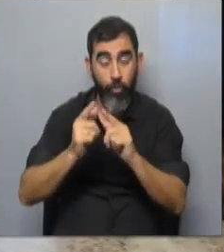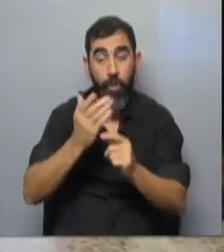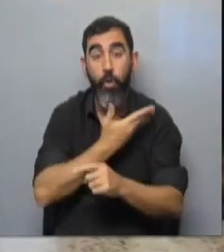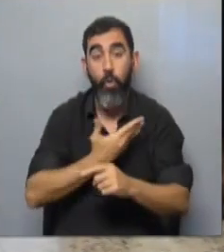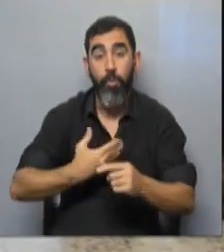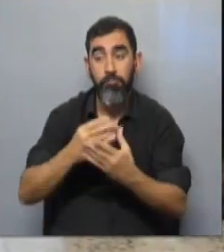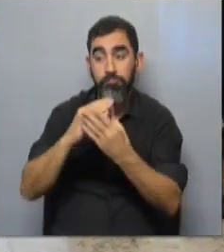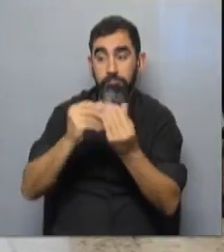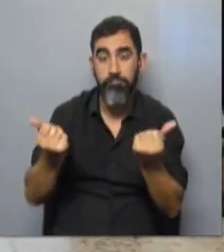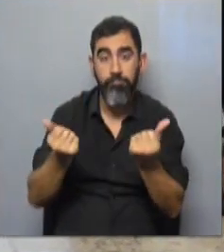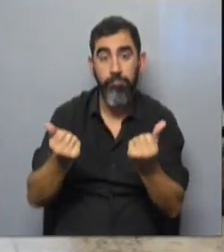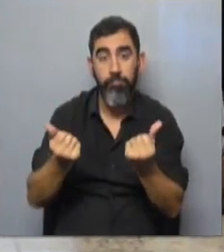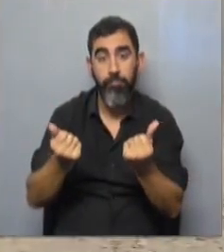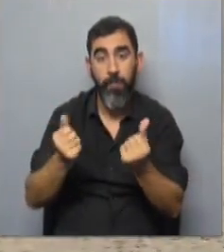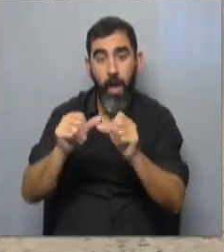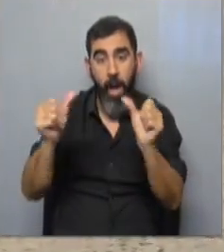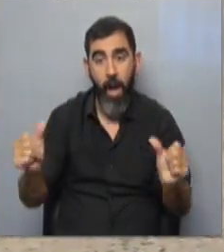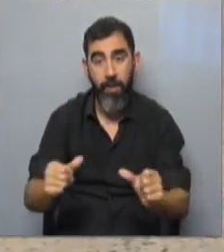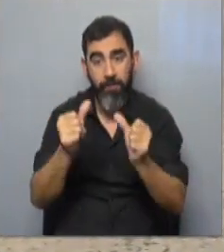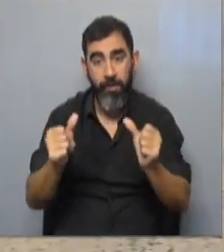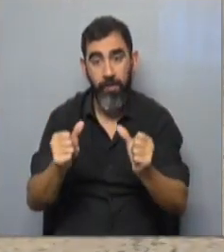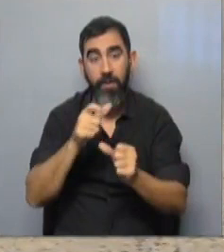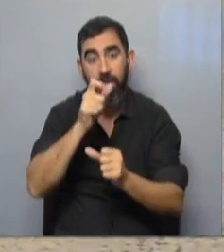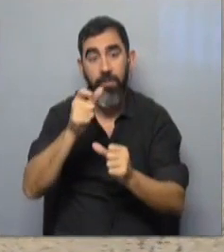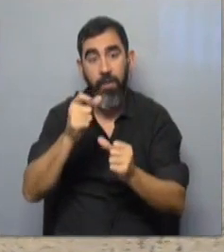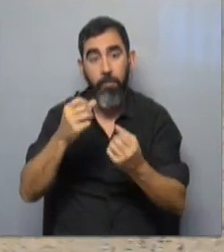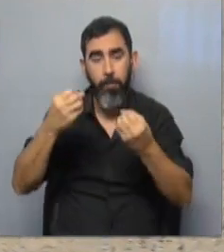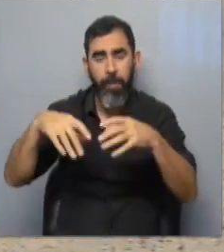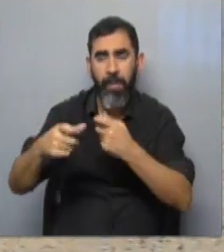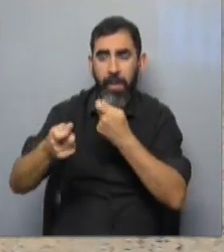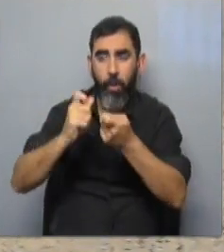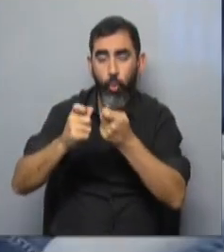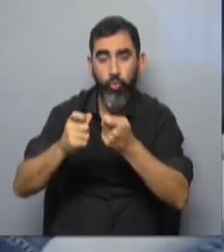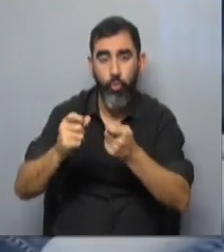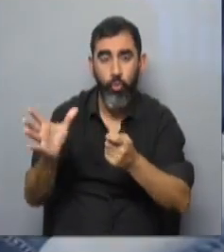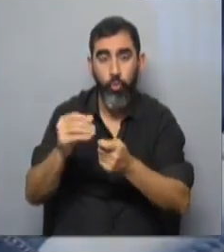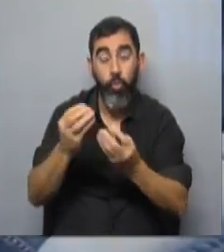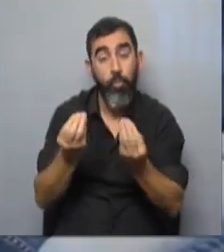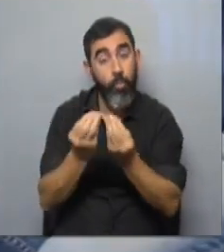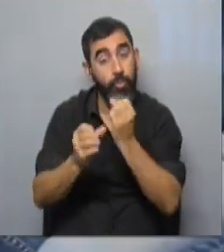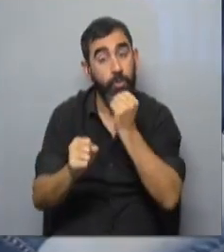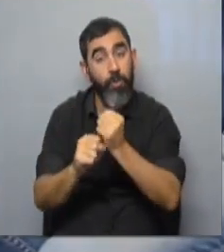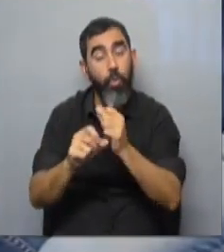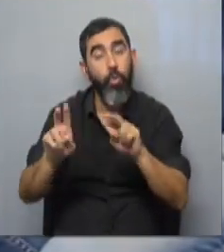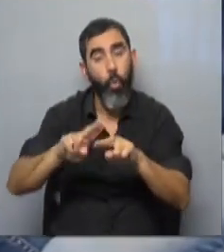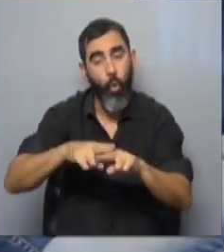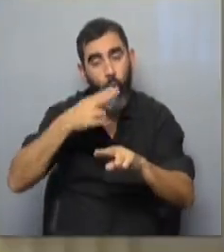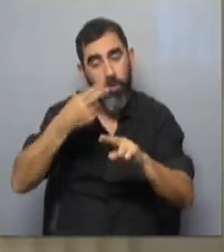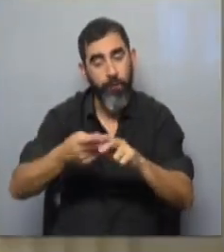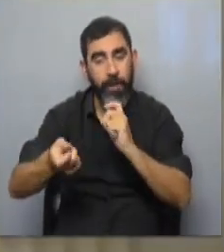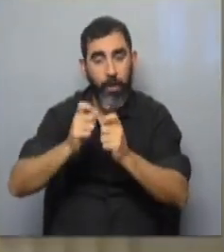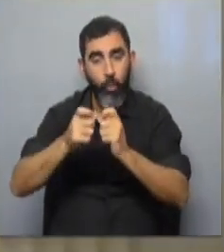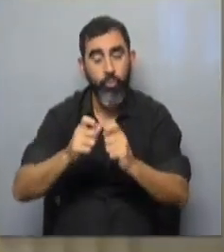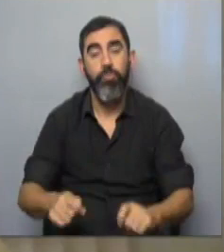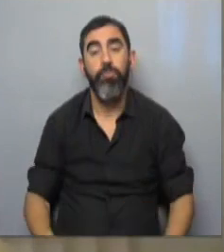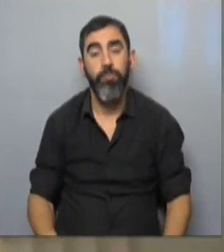gobierno, desaparecerá el principio de ultraactividad, lo que implica que caería todo lo negociado, con lo cual muchos trabajadores deberán negociar todo nuevamente.